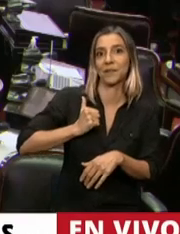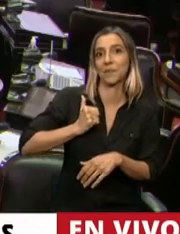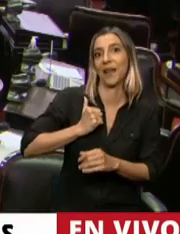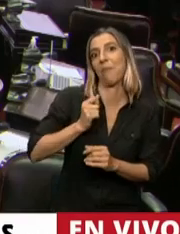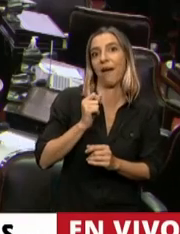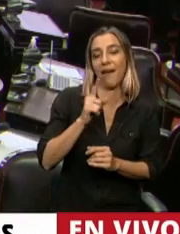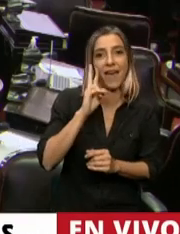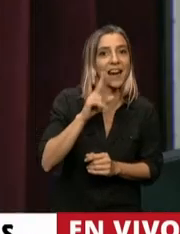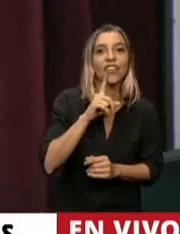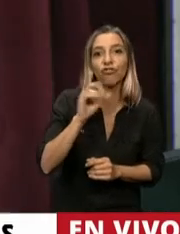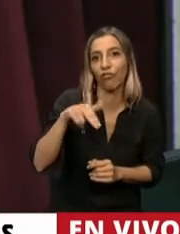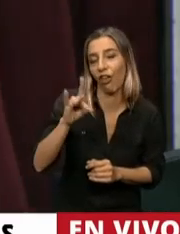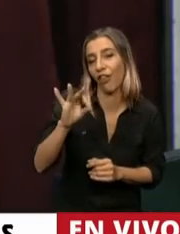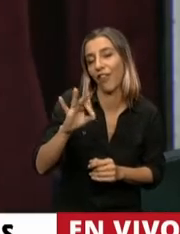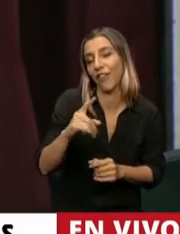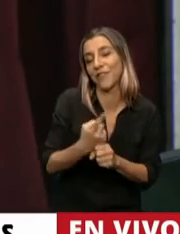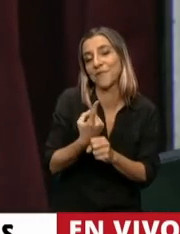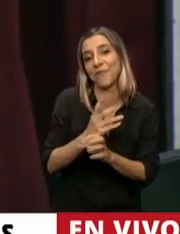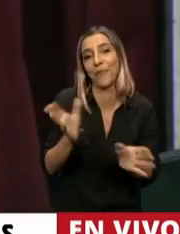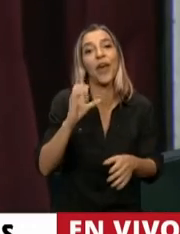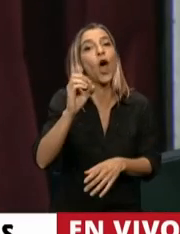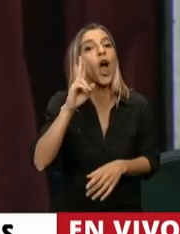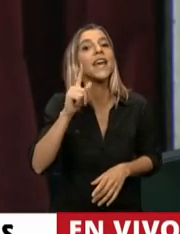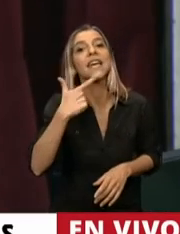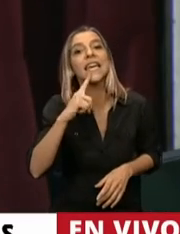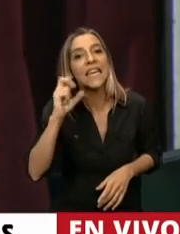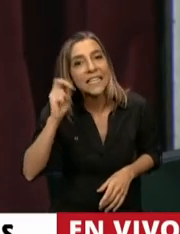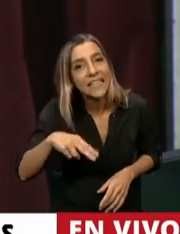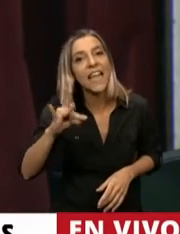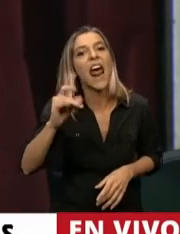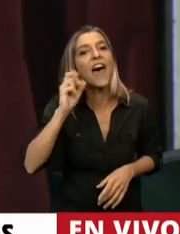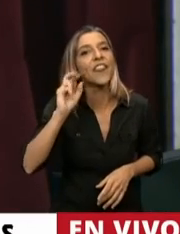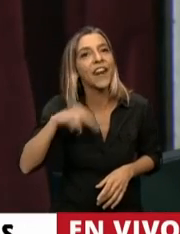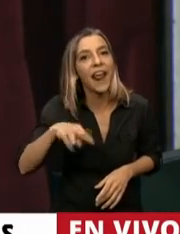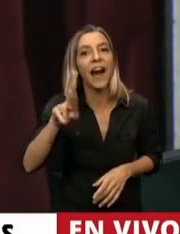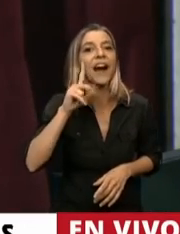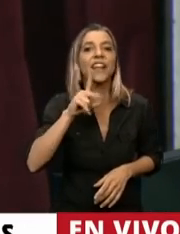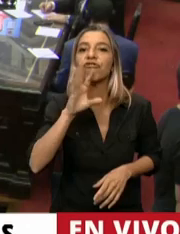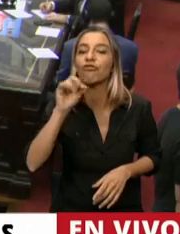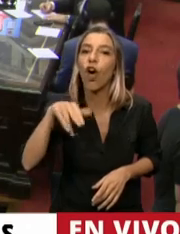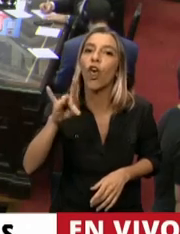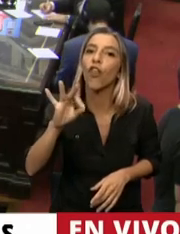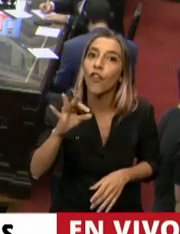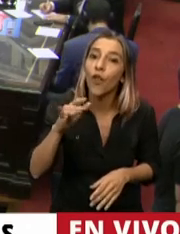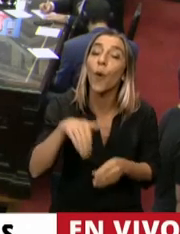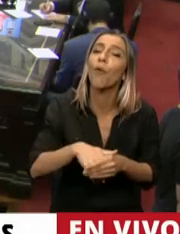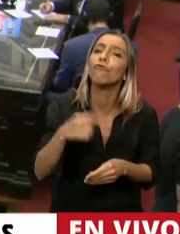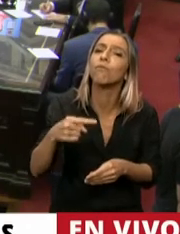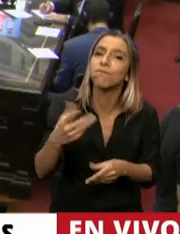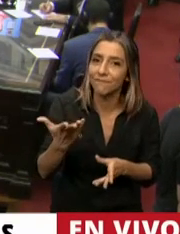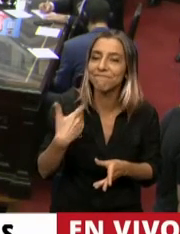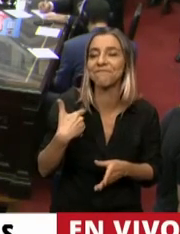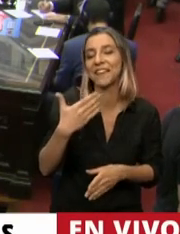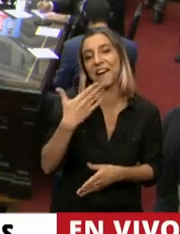diputado cristian adrián ritondo para expresar el sentido de su voto gracias diputado